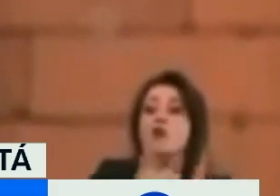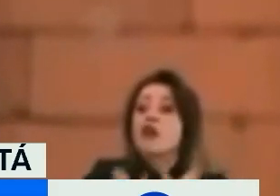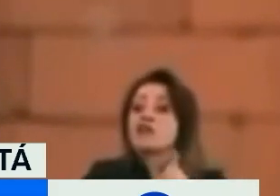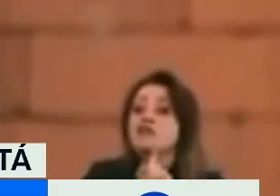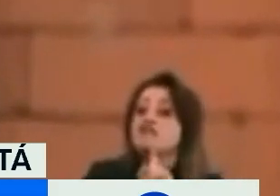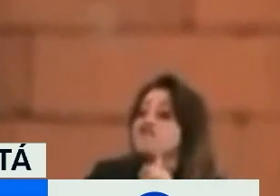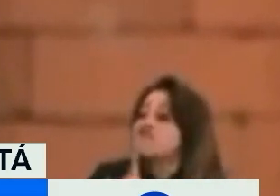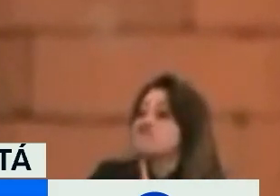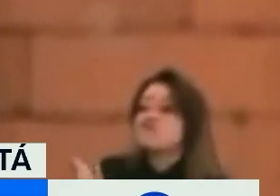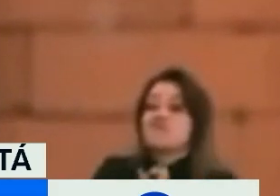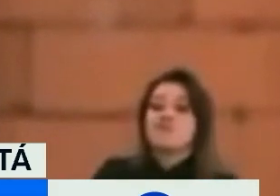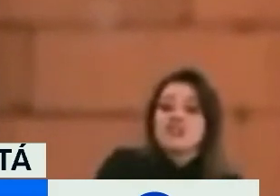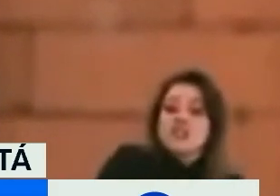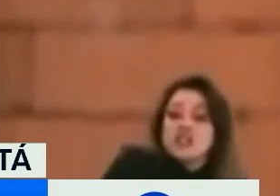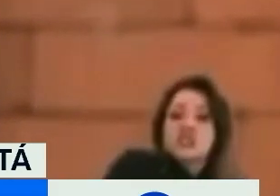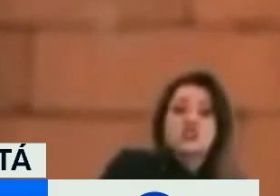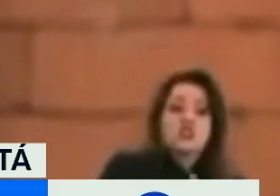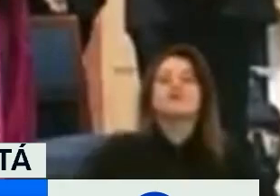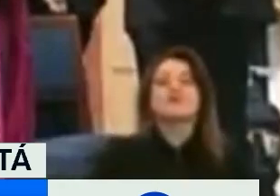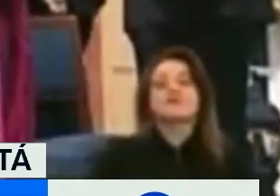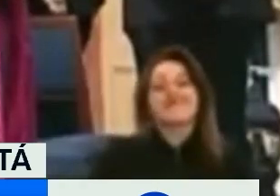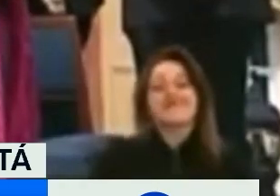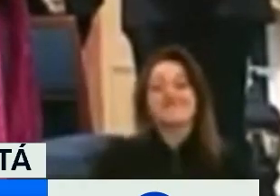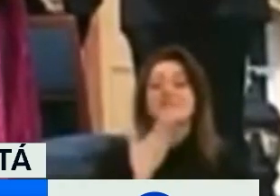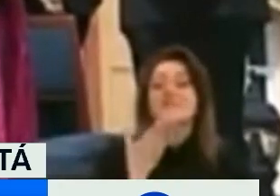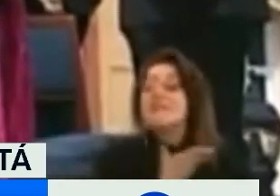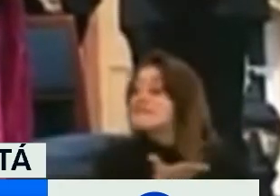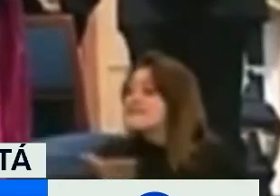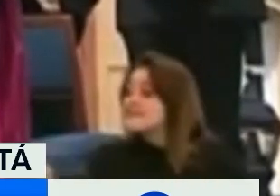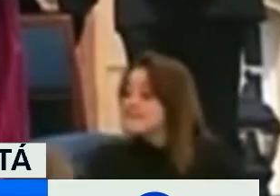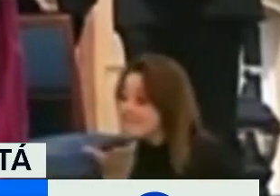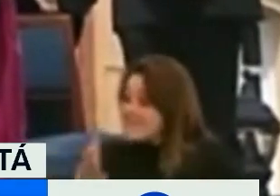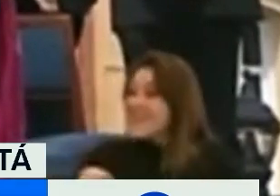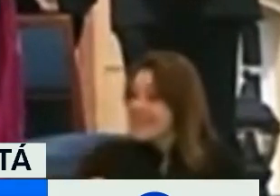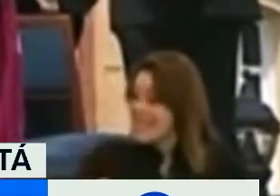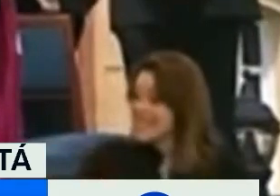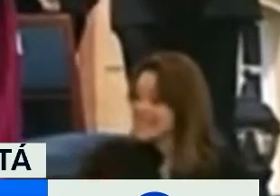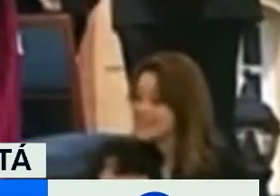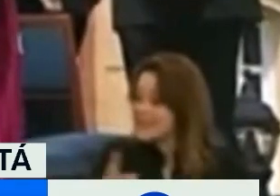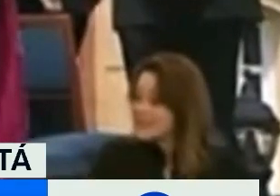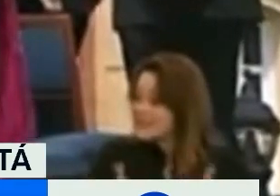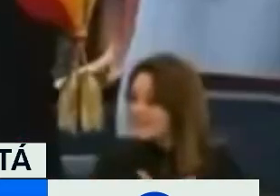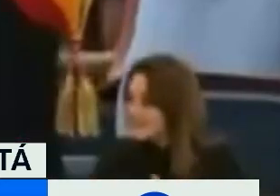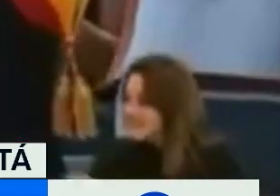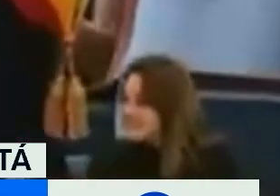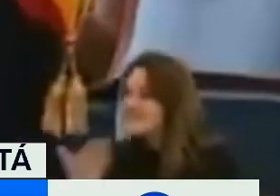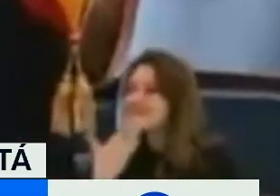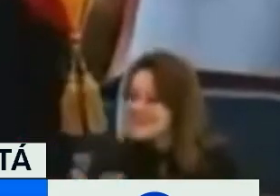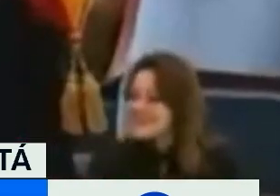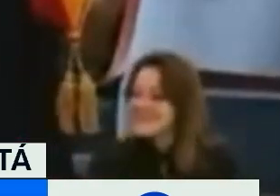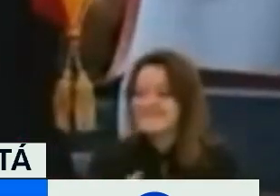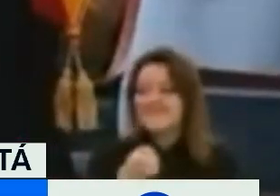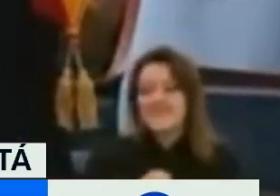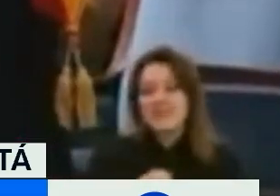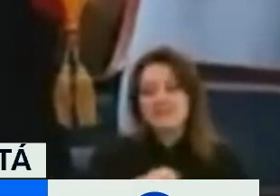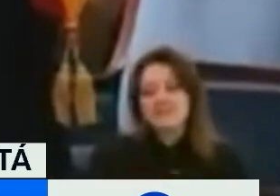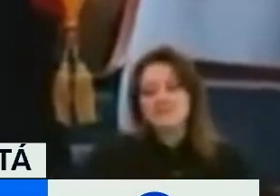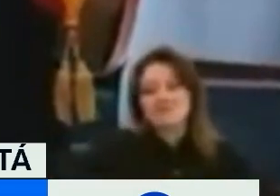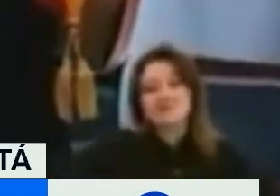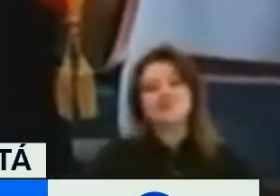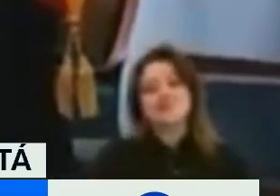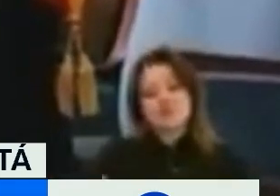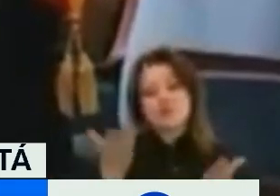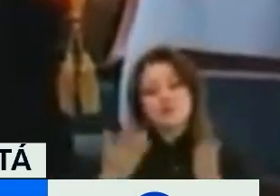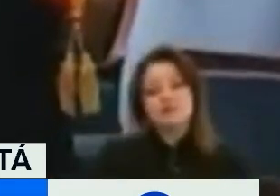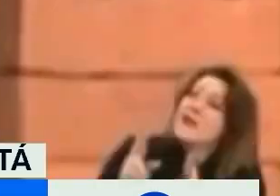los barrios, en la calle, siempre con la gente. Dentro de los temas abordados se destacó el medio ambiente, la corrupción, el avance de las obras